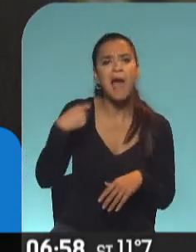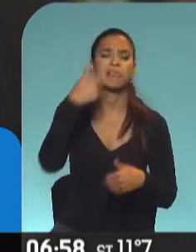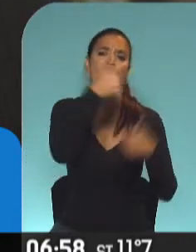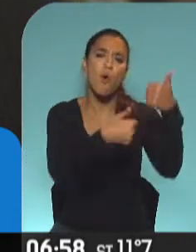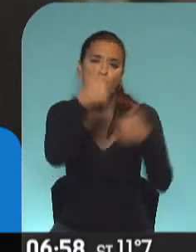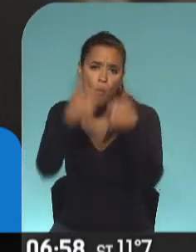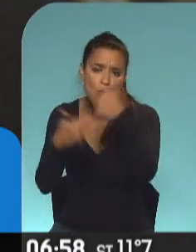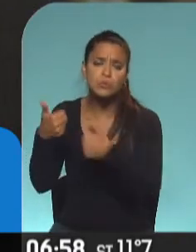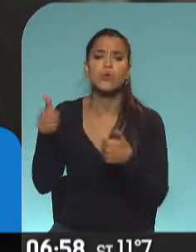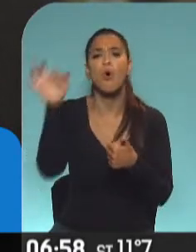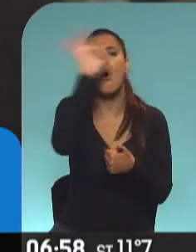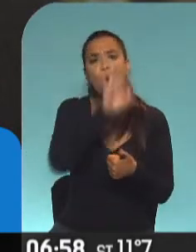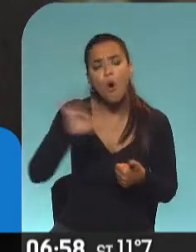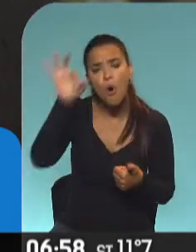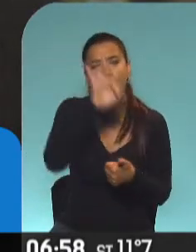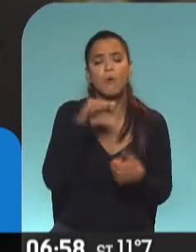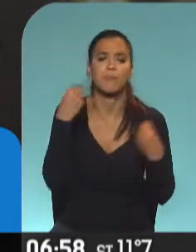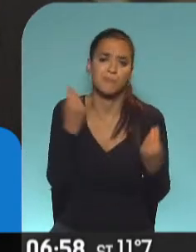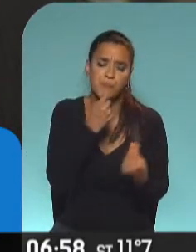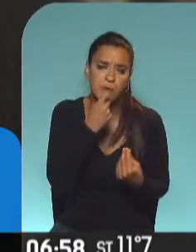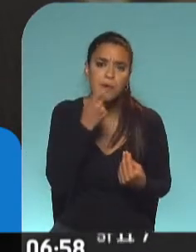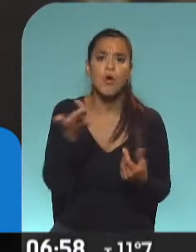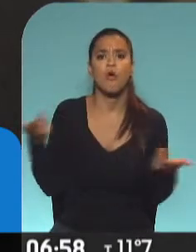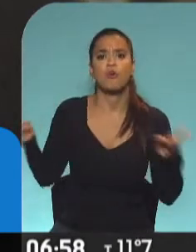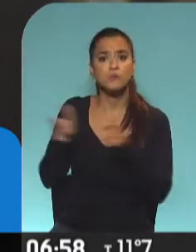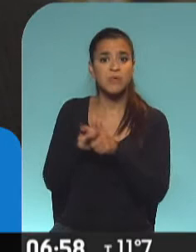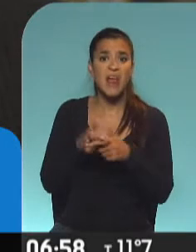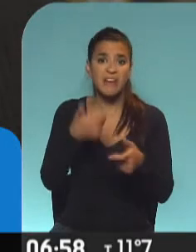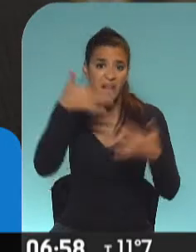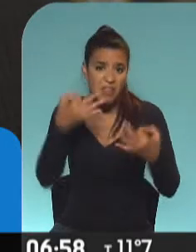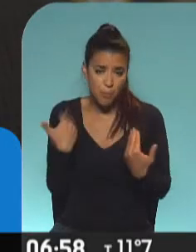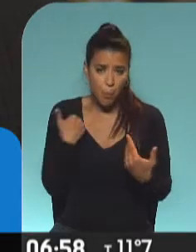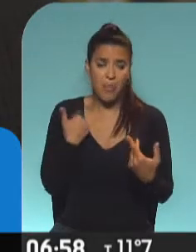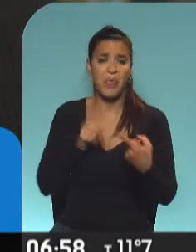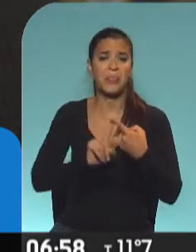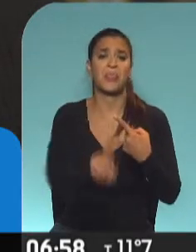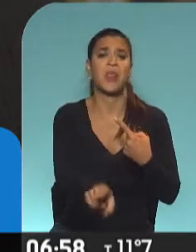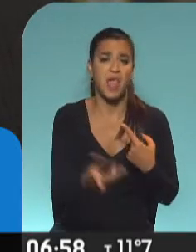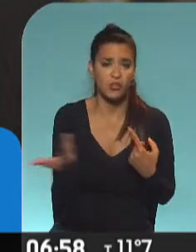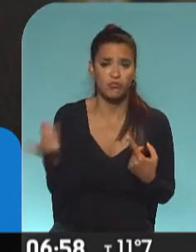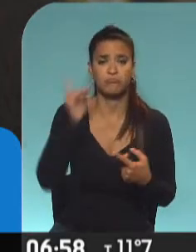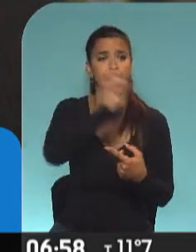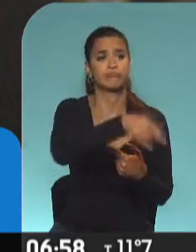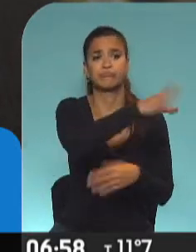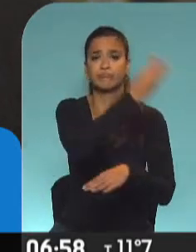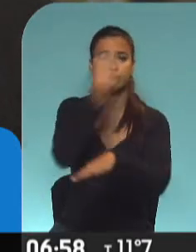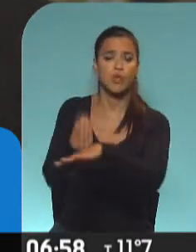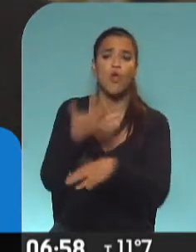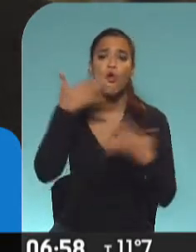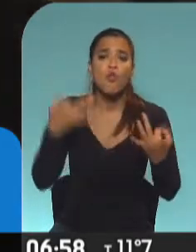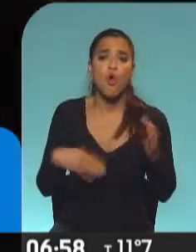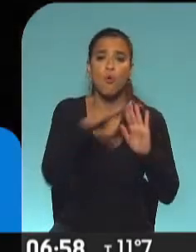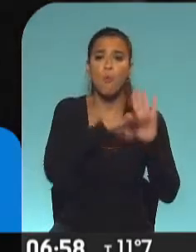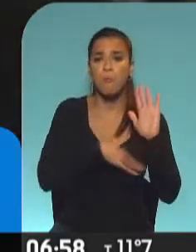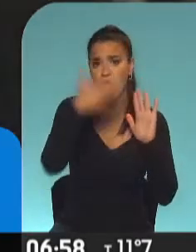o con todo lo que eso importa, con el Consejo, si en realidad se puede hacer de otra manera este tipo de designaciones sin cumplir con lo que prevé la